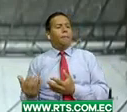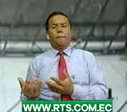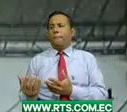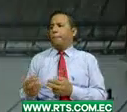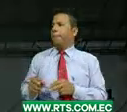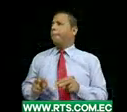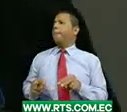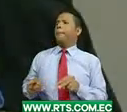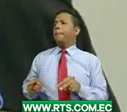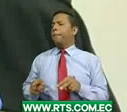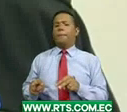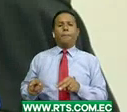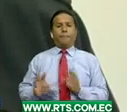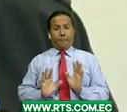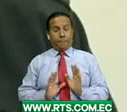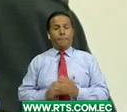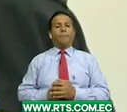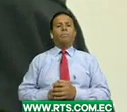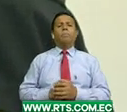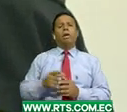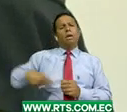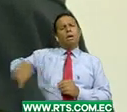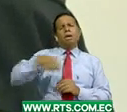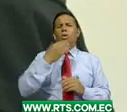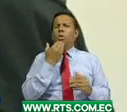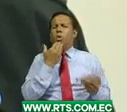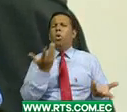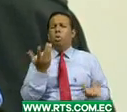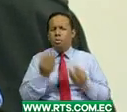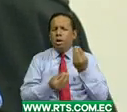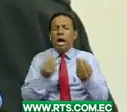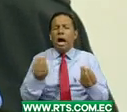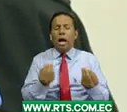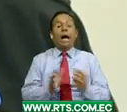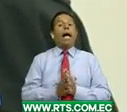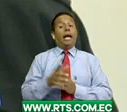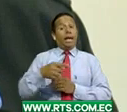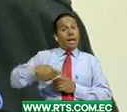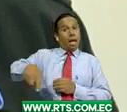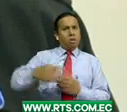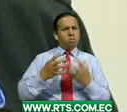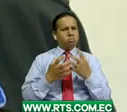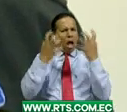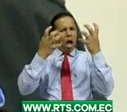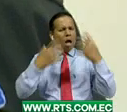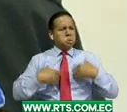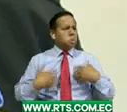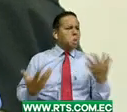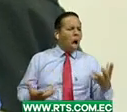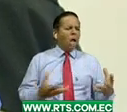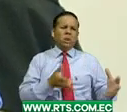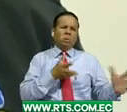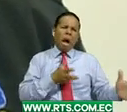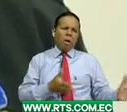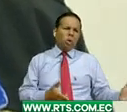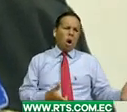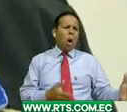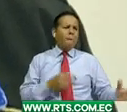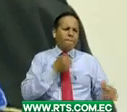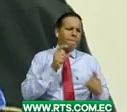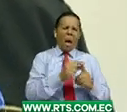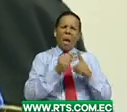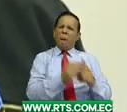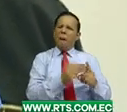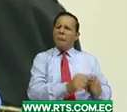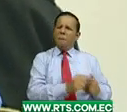de campaneros. Cuyo modus operandi es actuar con violencia. Actúan bajo la intimidación